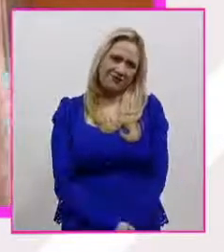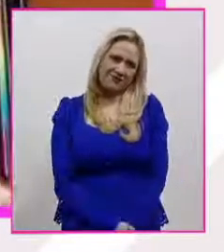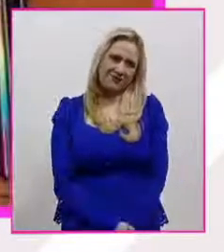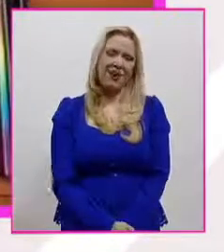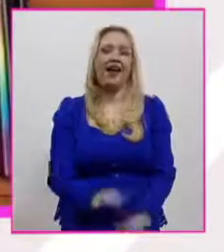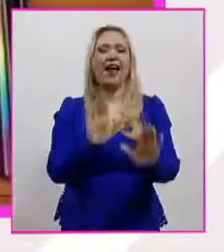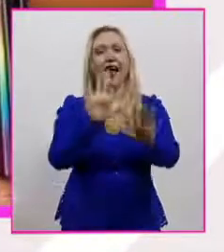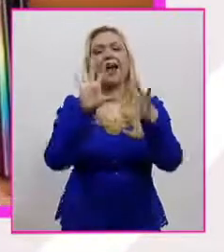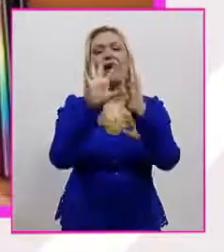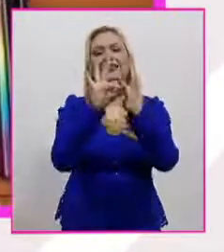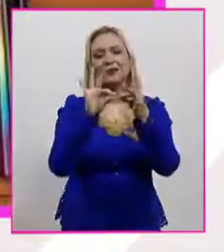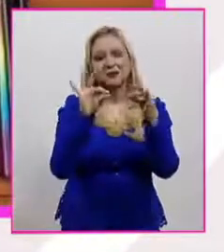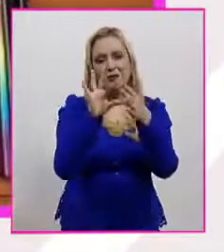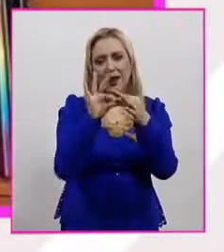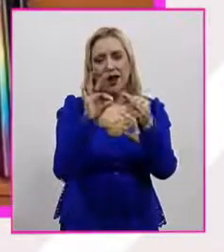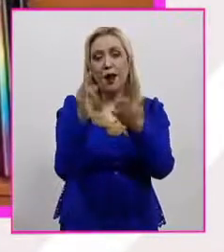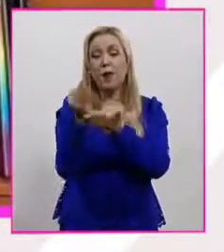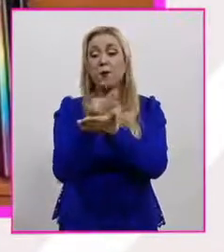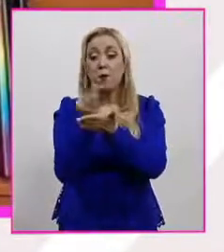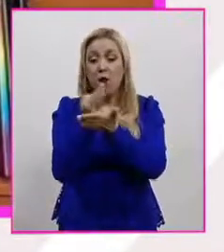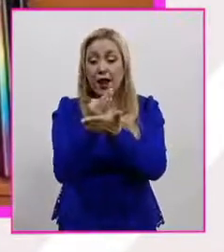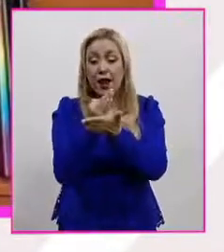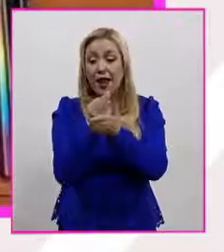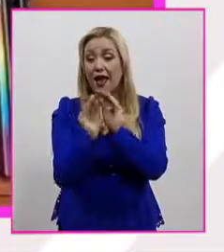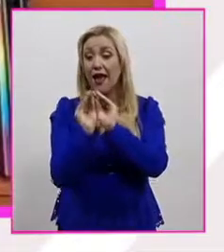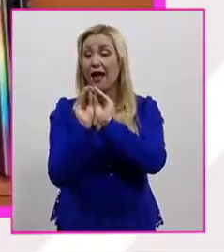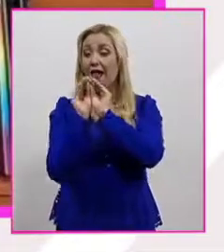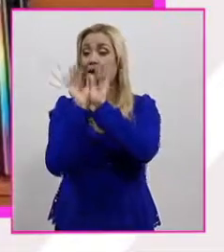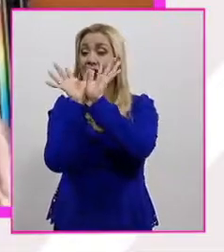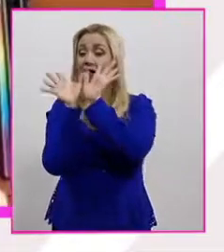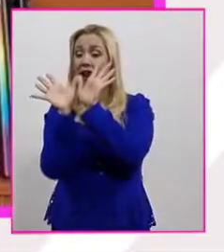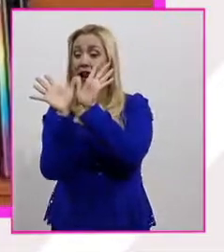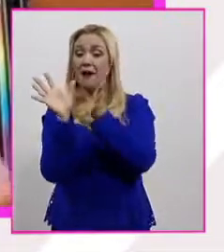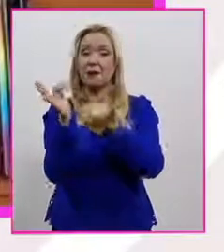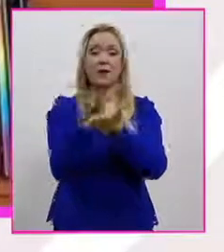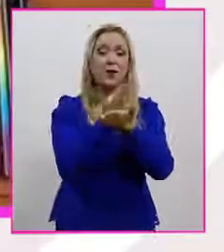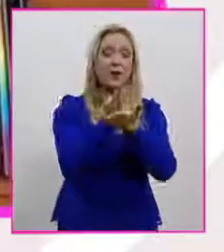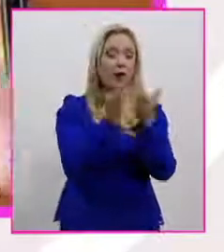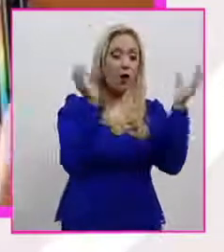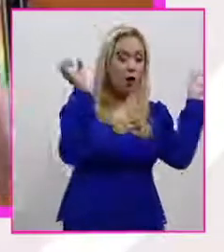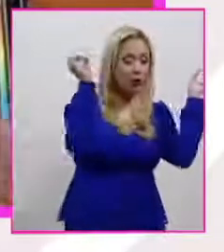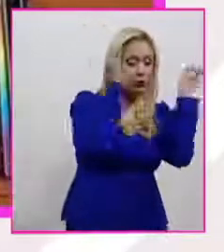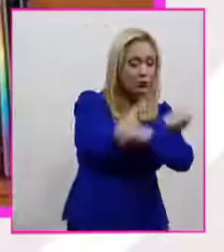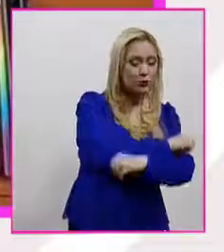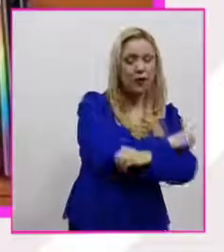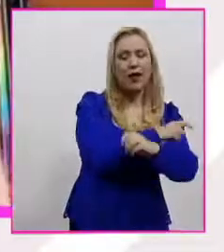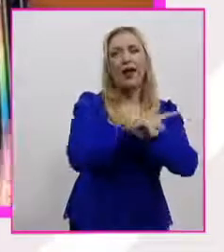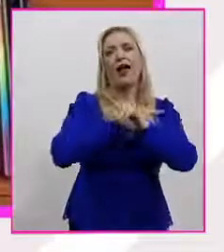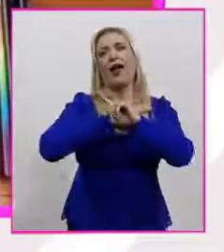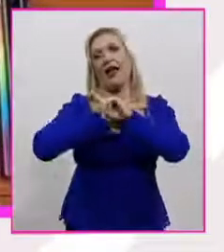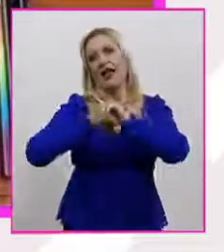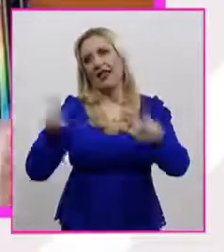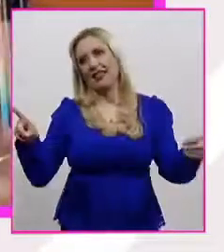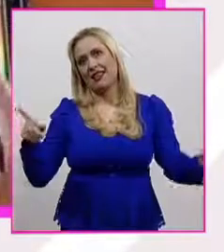explicar justamente cómo se conducen estas encuestas, cómo se tratan estos datos, pues resulta primordial para